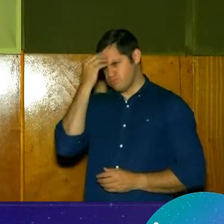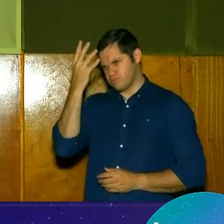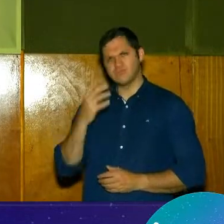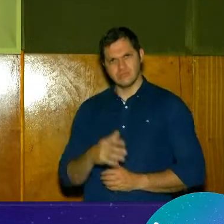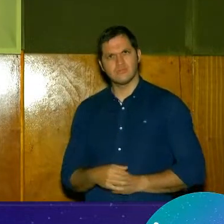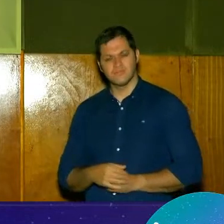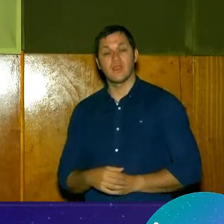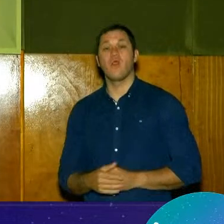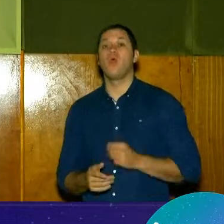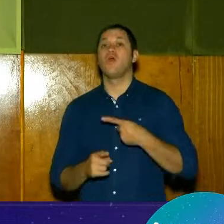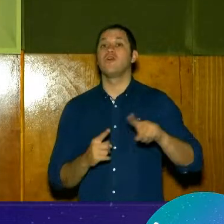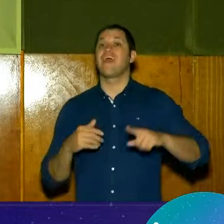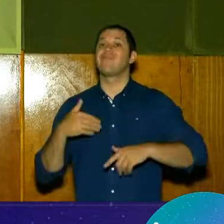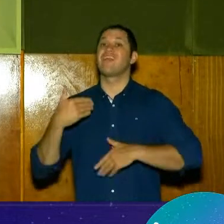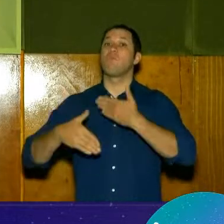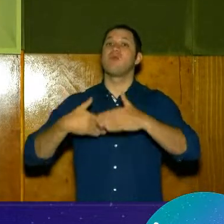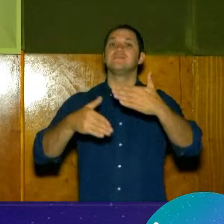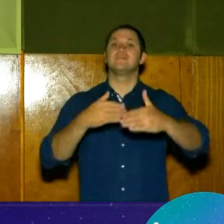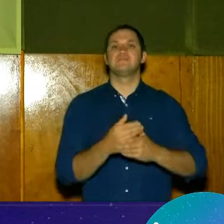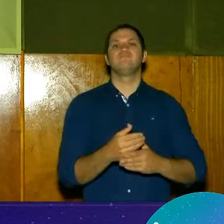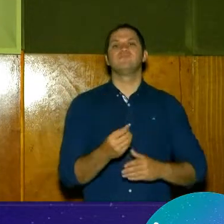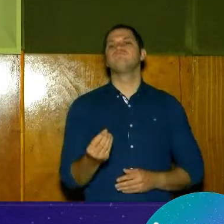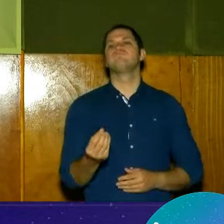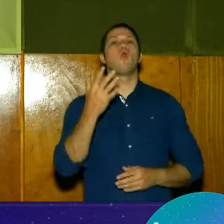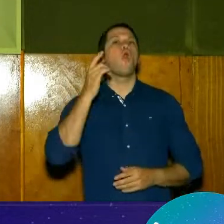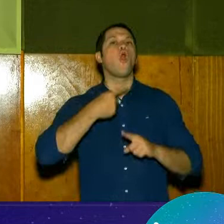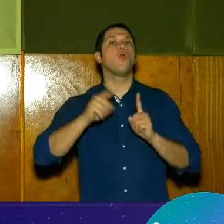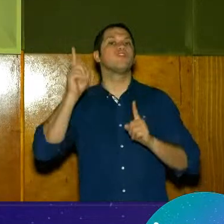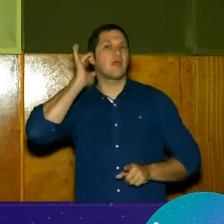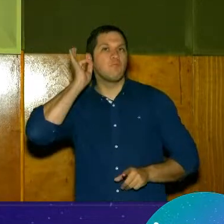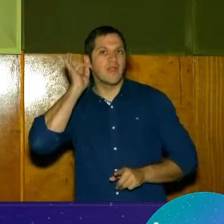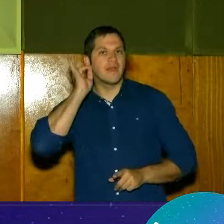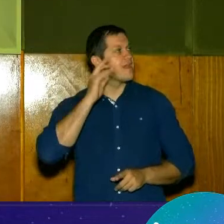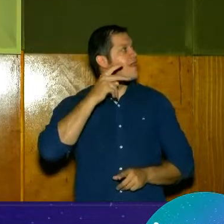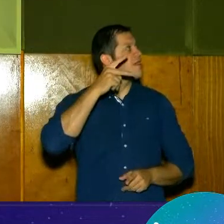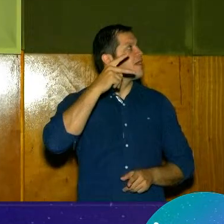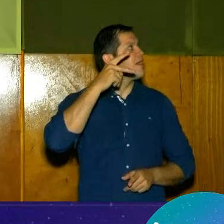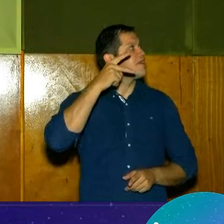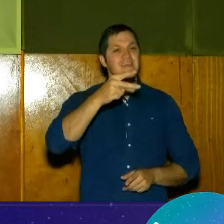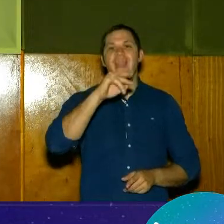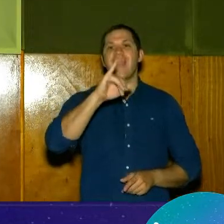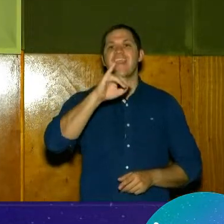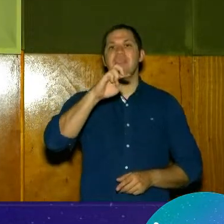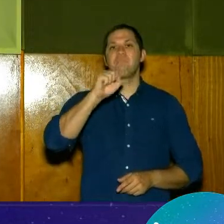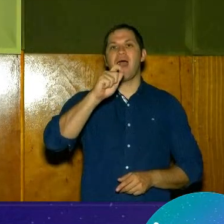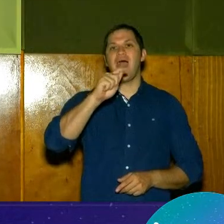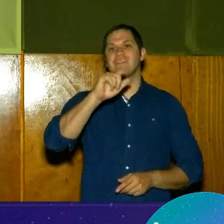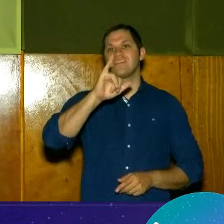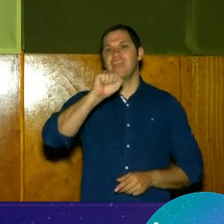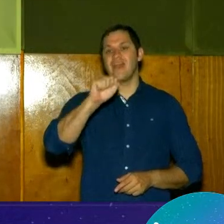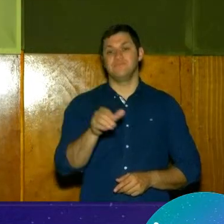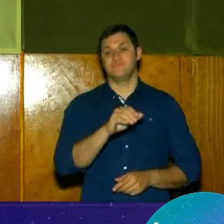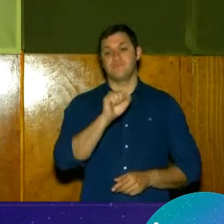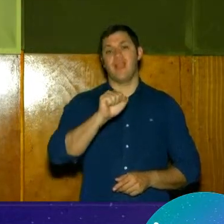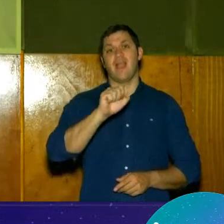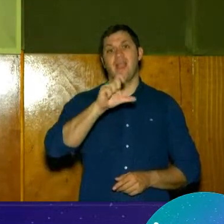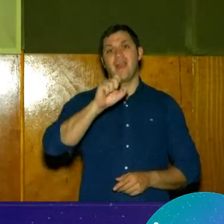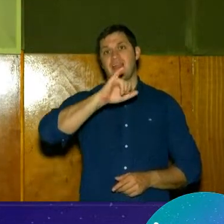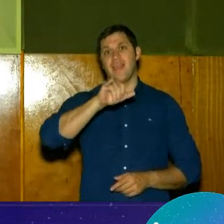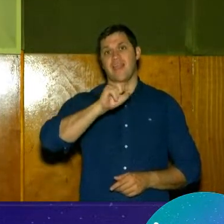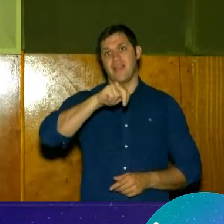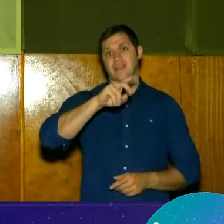gran líder en el mundo de la ciencia y después tenemos a hipatia de alejandría hipatia suele ser una persona más